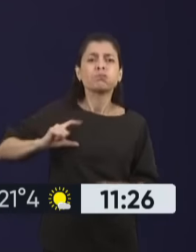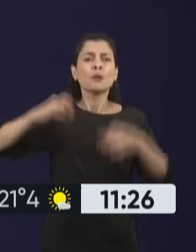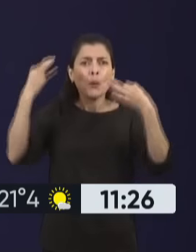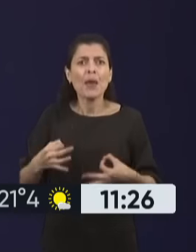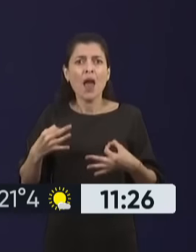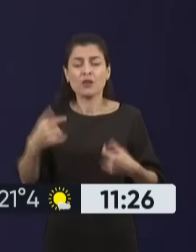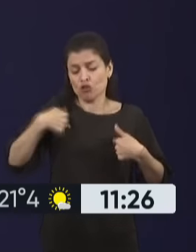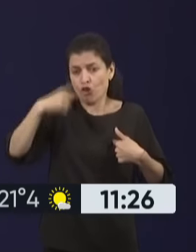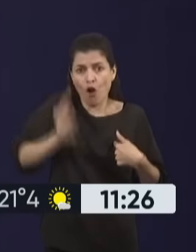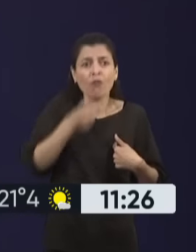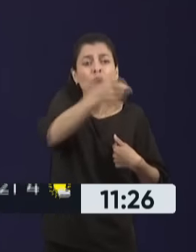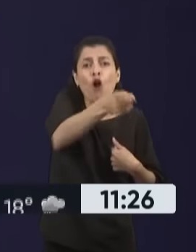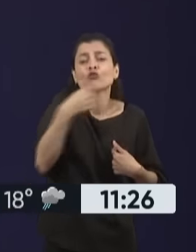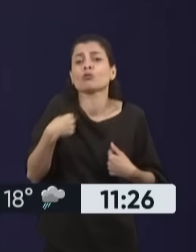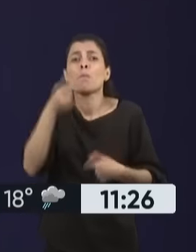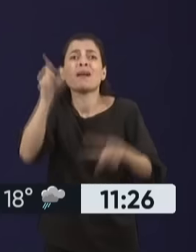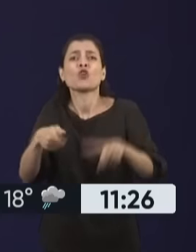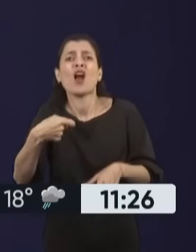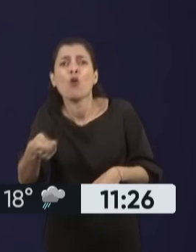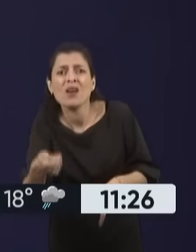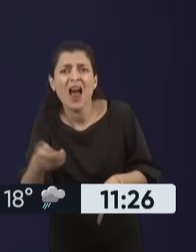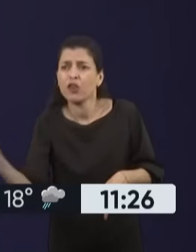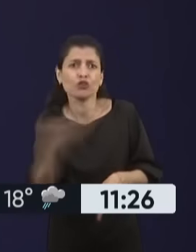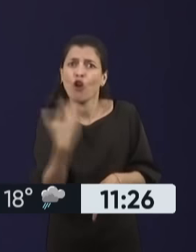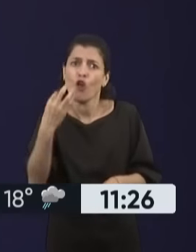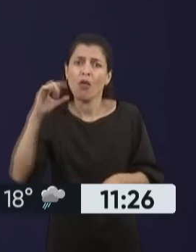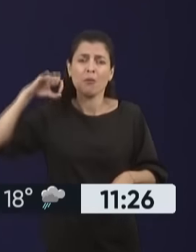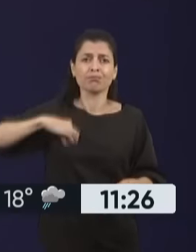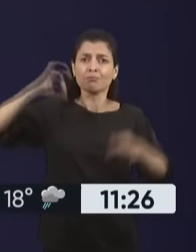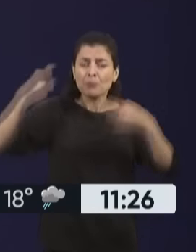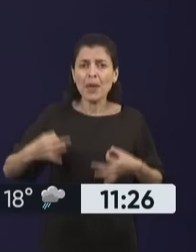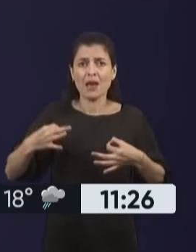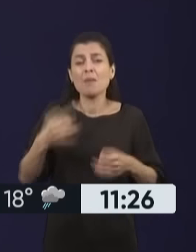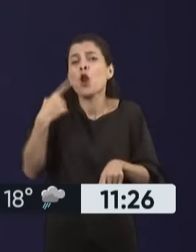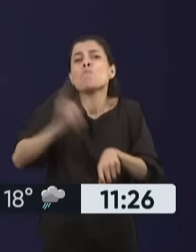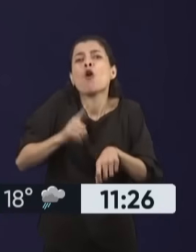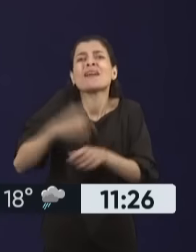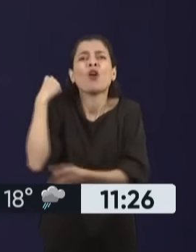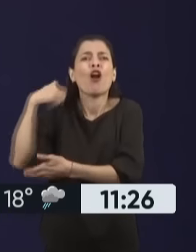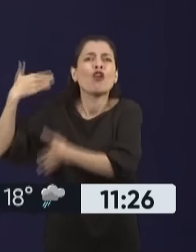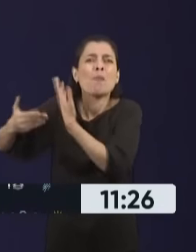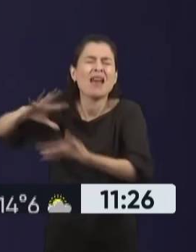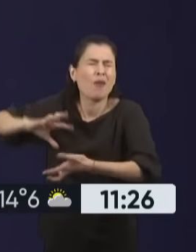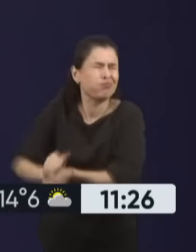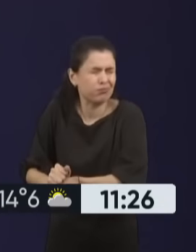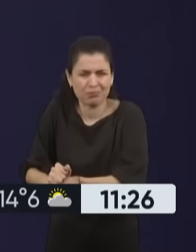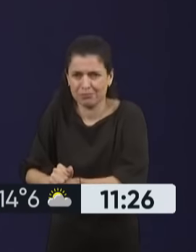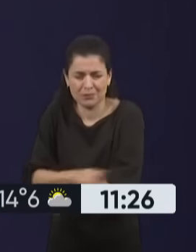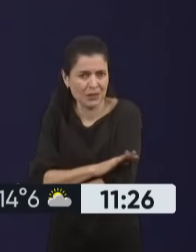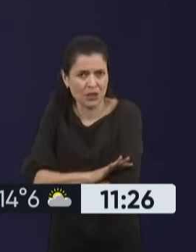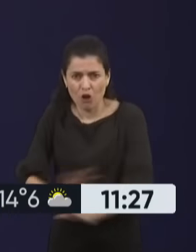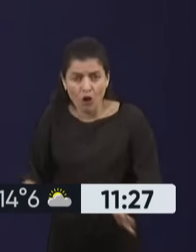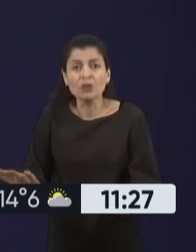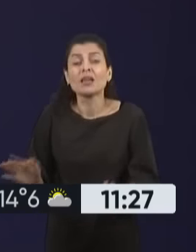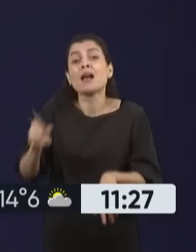jubilado tiene que cobrar bien y está claro que estamos en una economía que en el desguace que han hecho esta economía cuando el salario